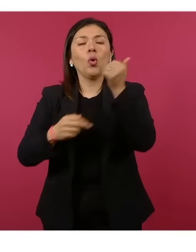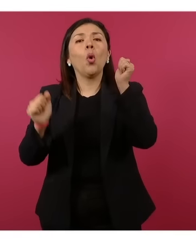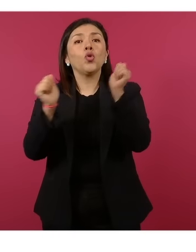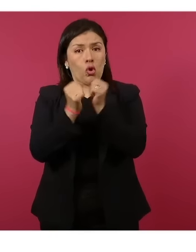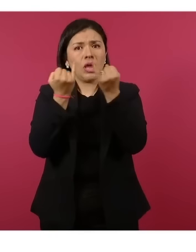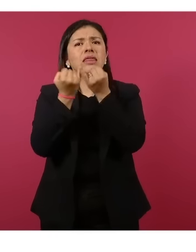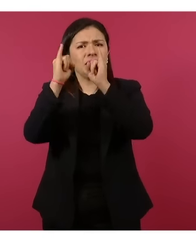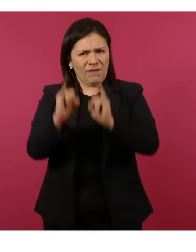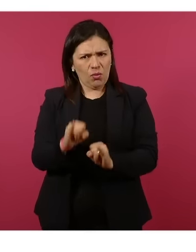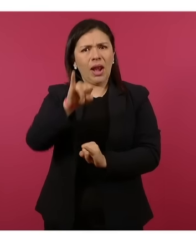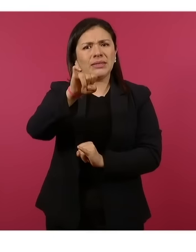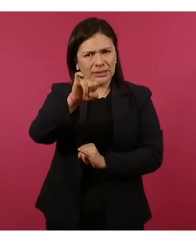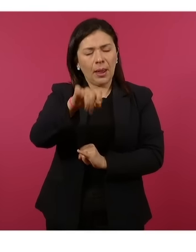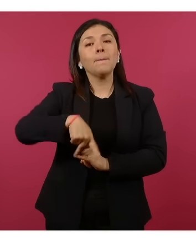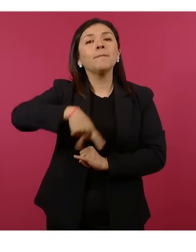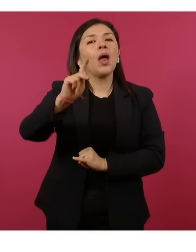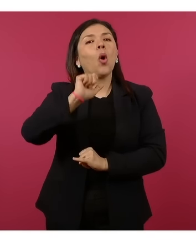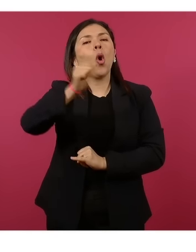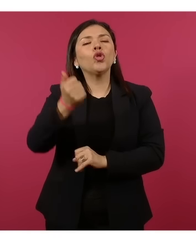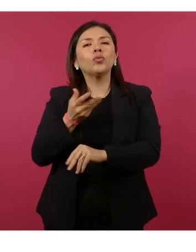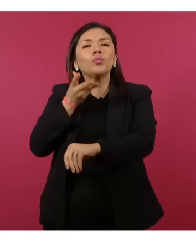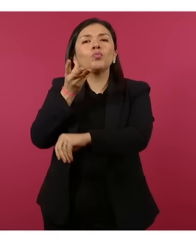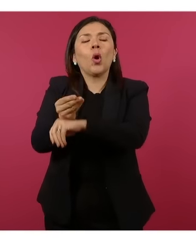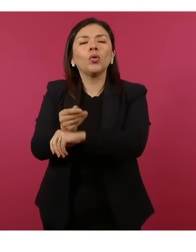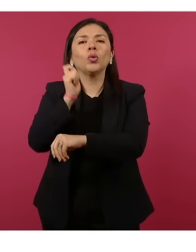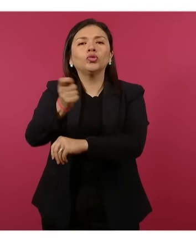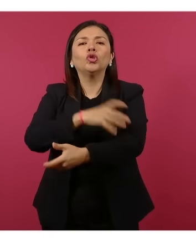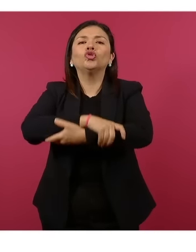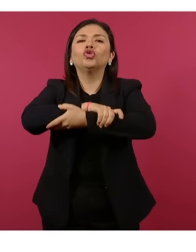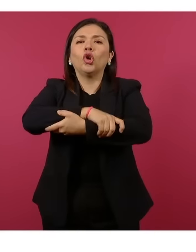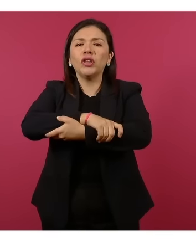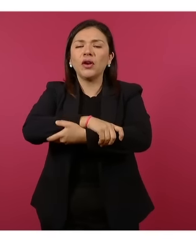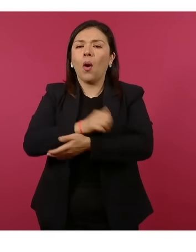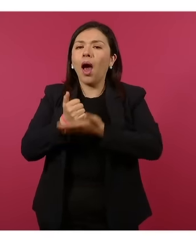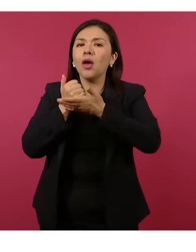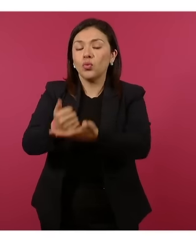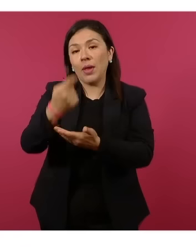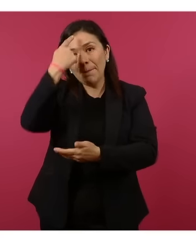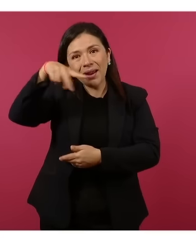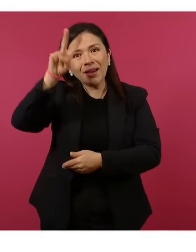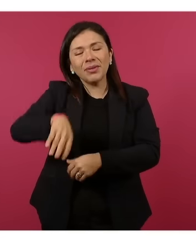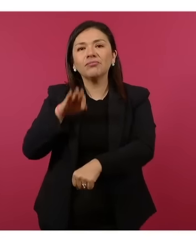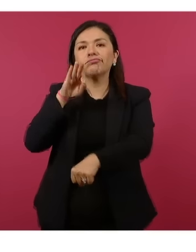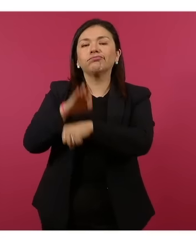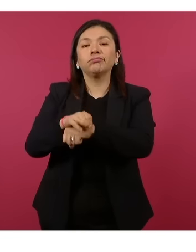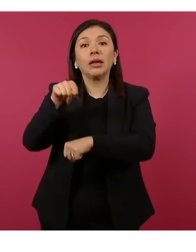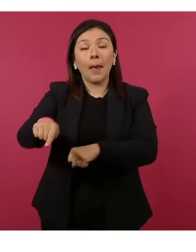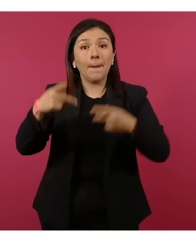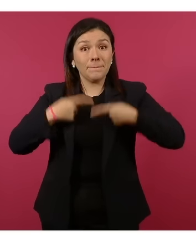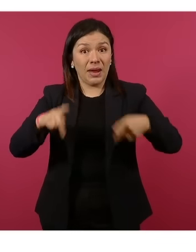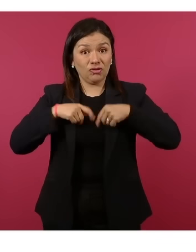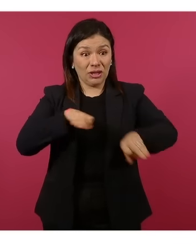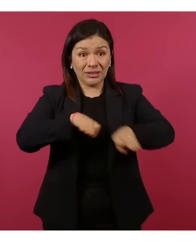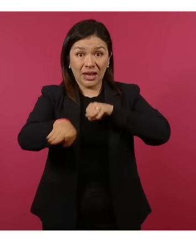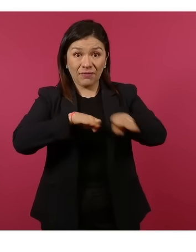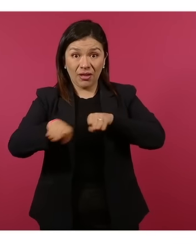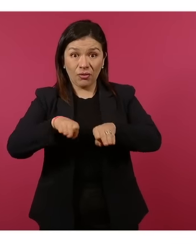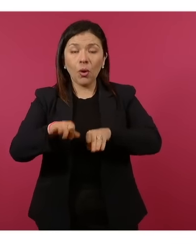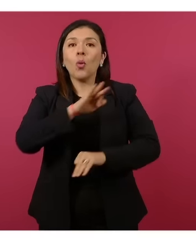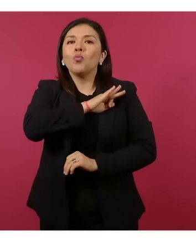hay un elemento solidario, un complemento solidario para garantizar que los trabajadores